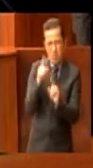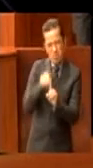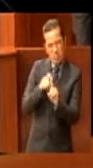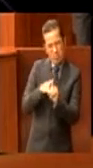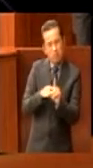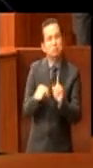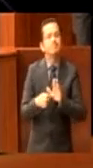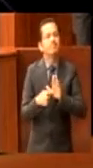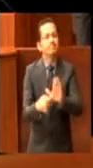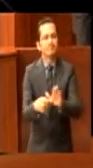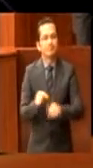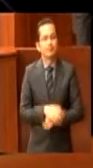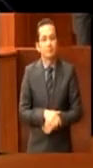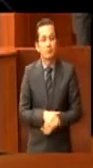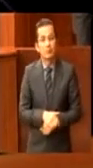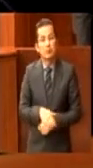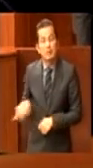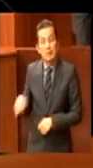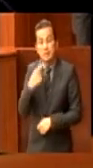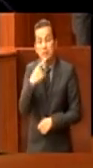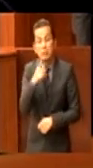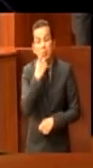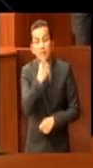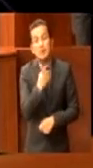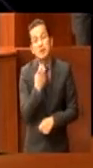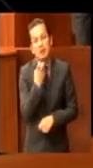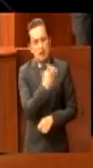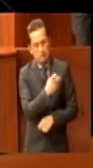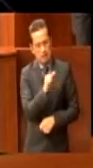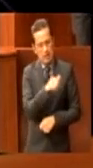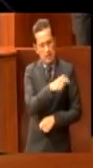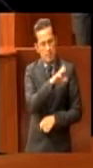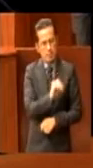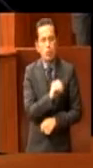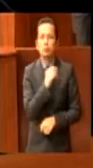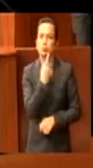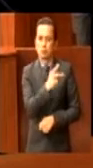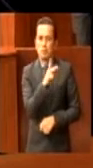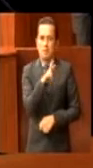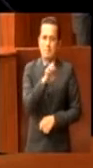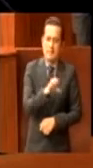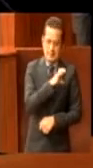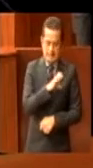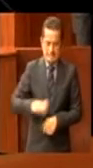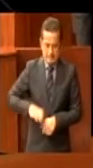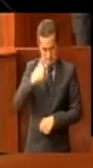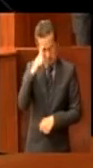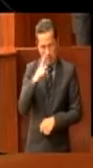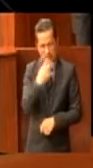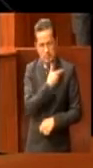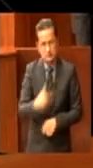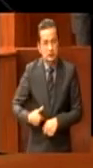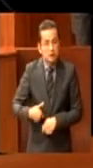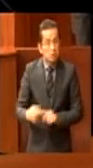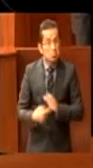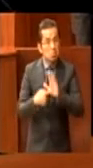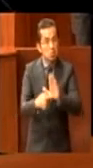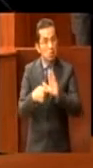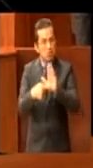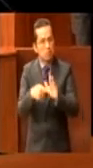decidido denunciante resulta una estrategia que posiciona a andrés manuel lópez obrador precandidato a la presidencia de la república- particularmente a través de esa caricatura